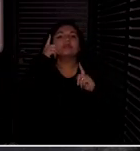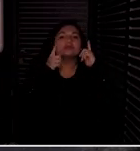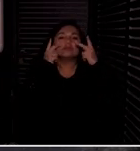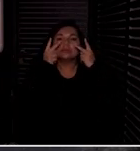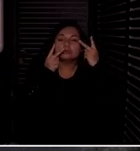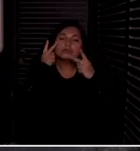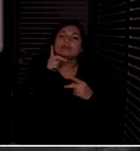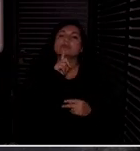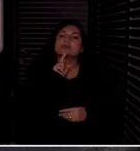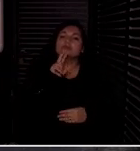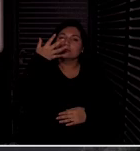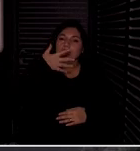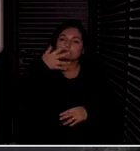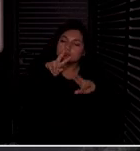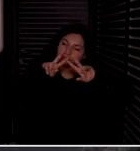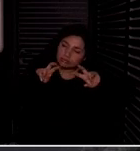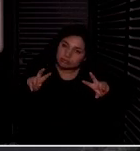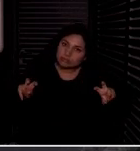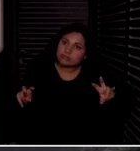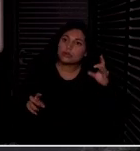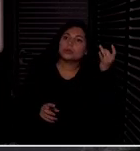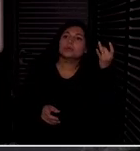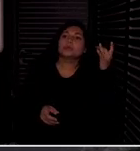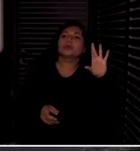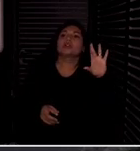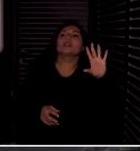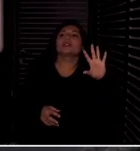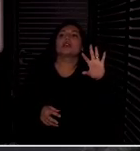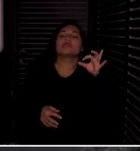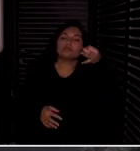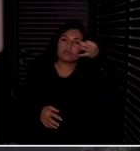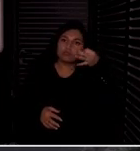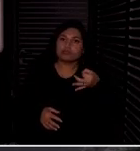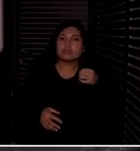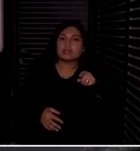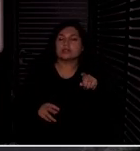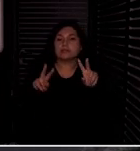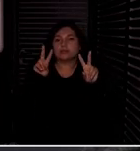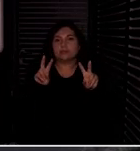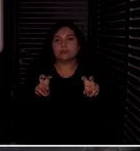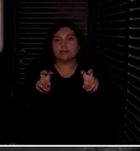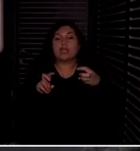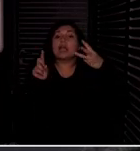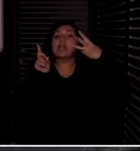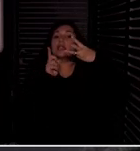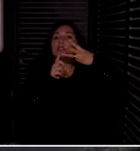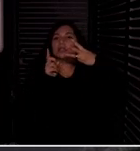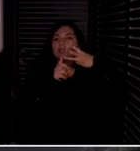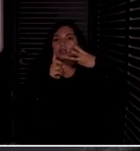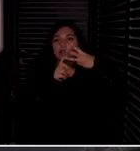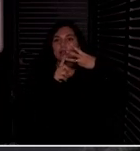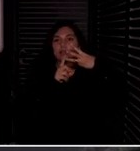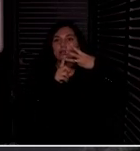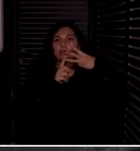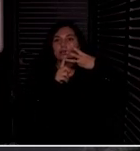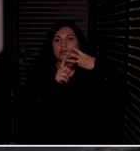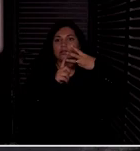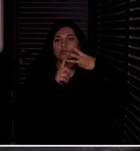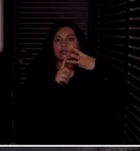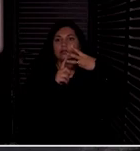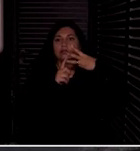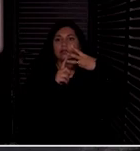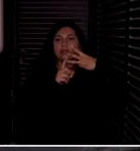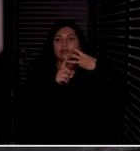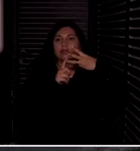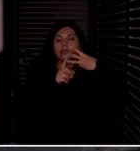explorar como única certeza que tenemos claro a este respecto. Y la tercera, que es pasar del concepto de convergencia, que